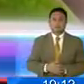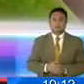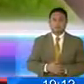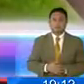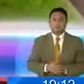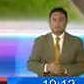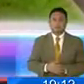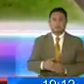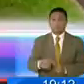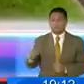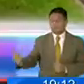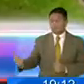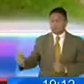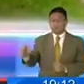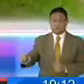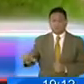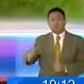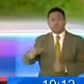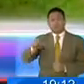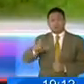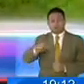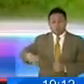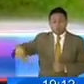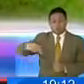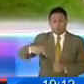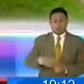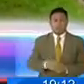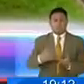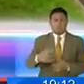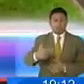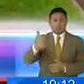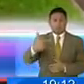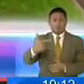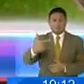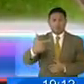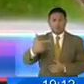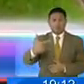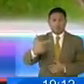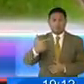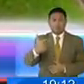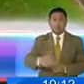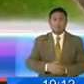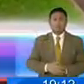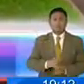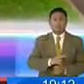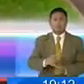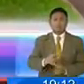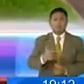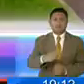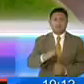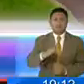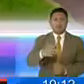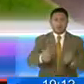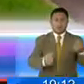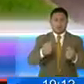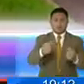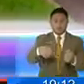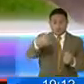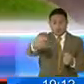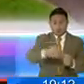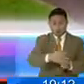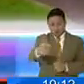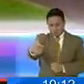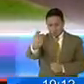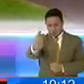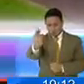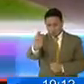Del lado del pasajero se baja otra persona, igual con arma en mano. Este, en cambio, aparentemente dispara contra el patrullero que está en las afueras